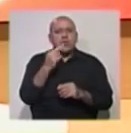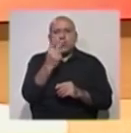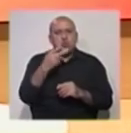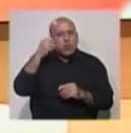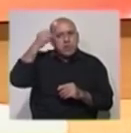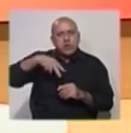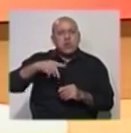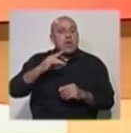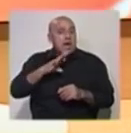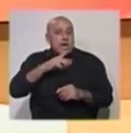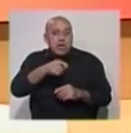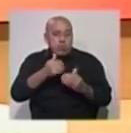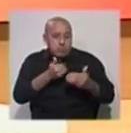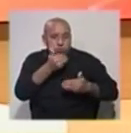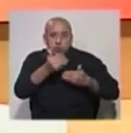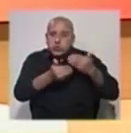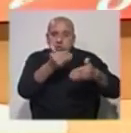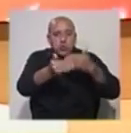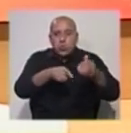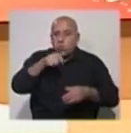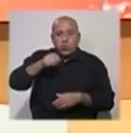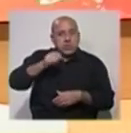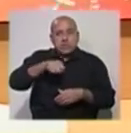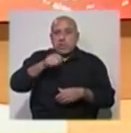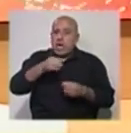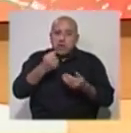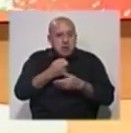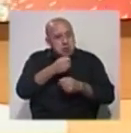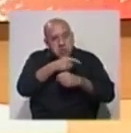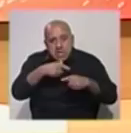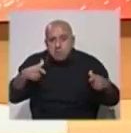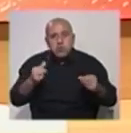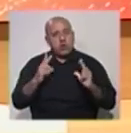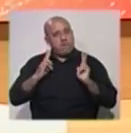acá hay un proceso judicial absolutamente consistente, formal,